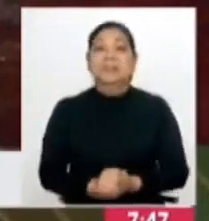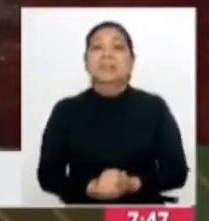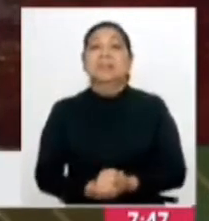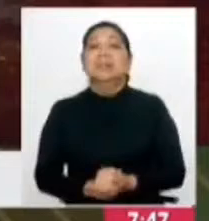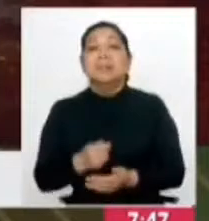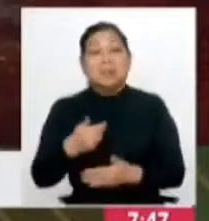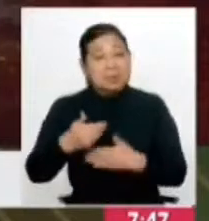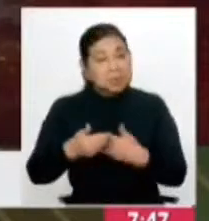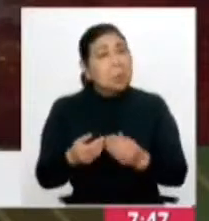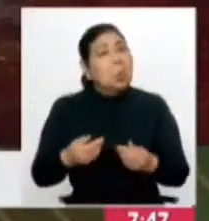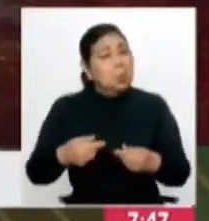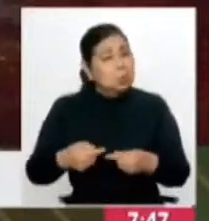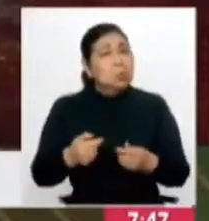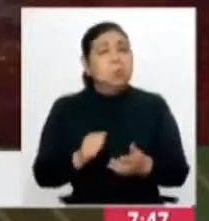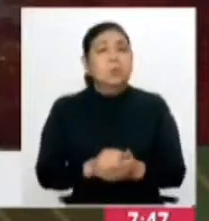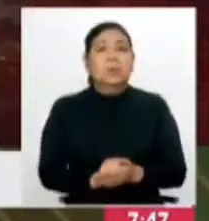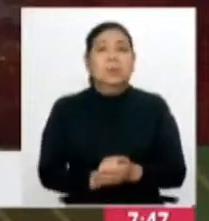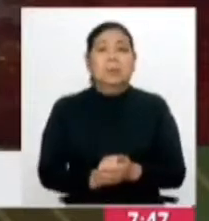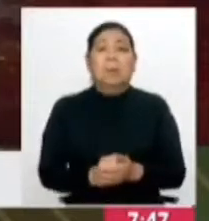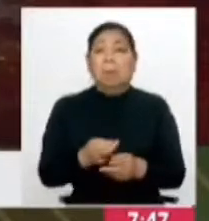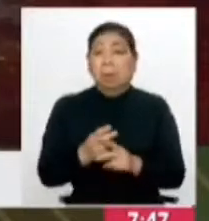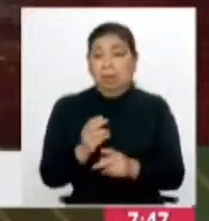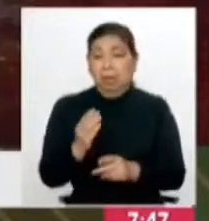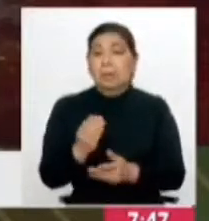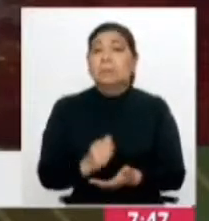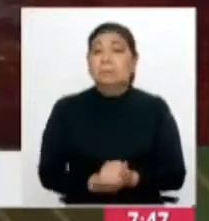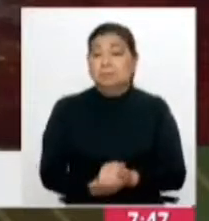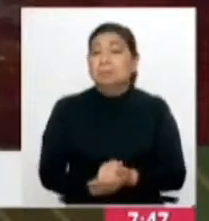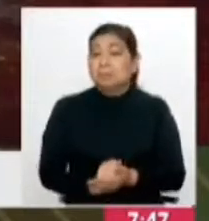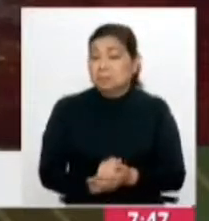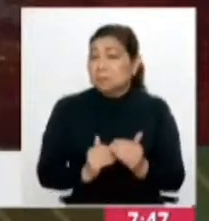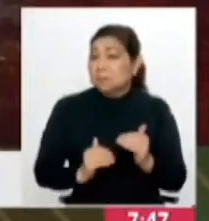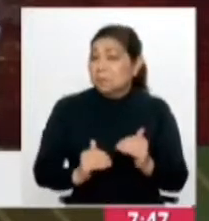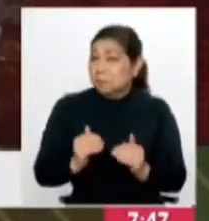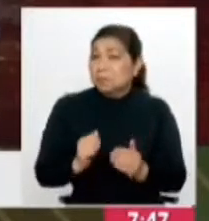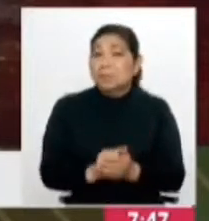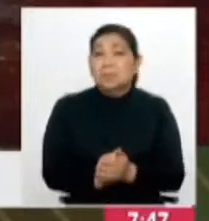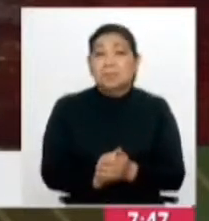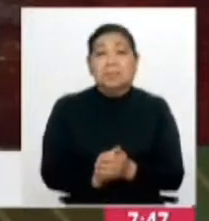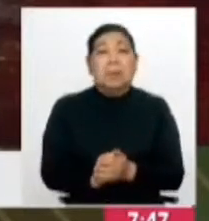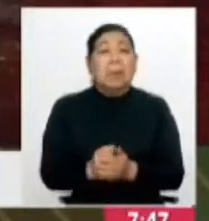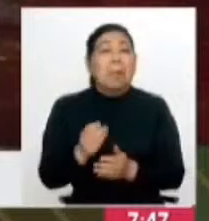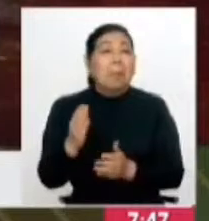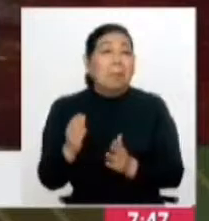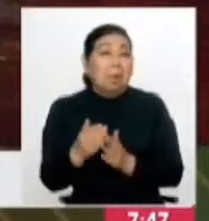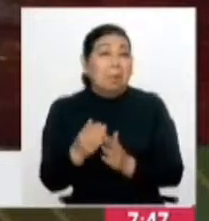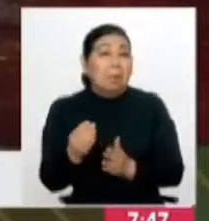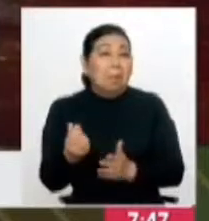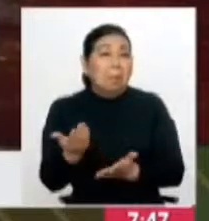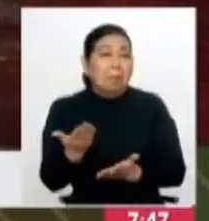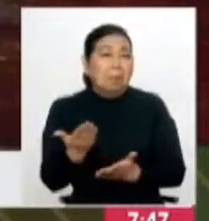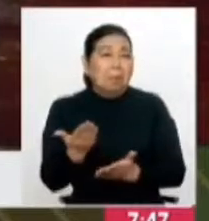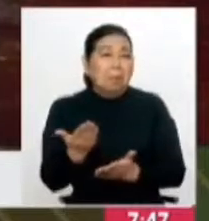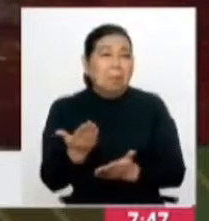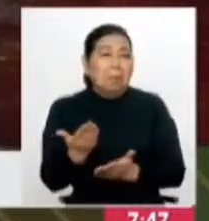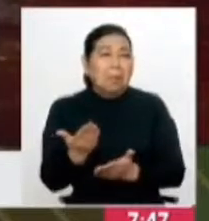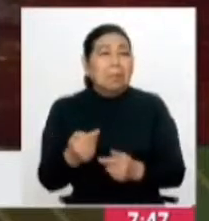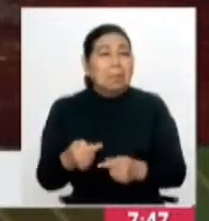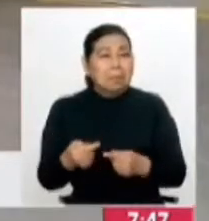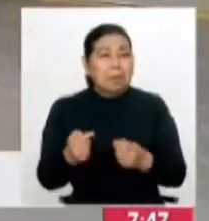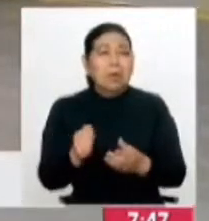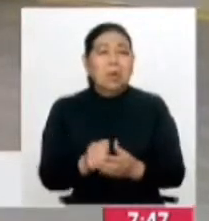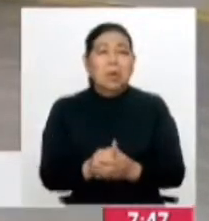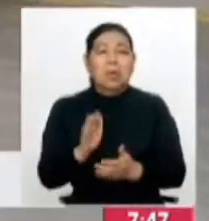año. Competitivo. Bastante competitivo. En préstamos de consumo, bastante competitivo. En hipotecario tenemos una tasa bastante